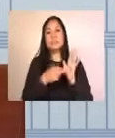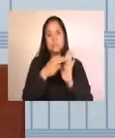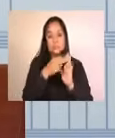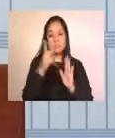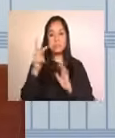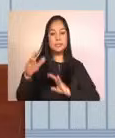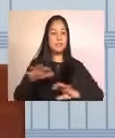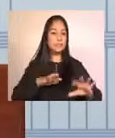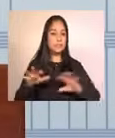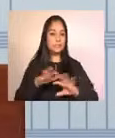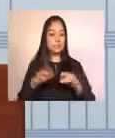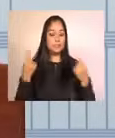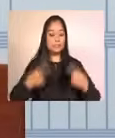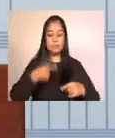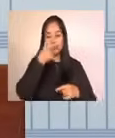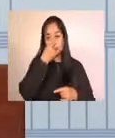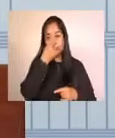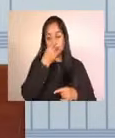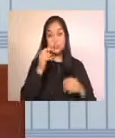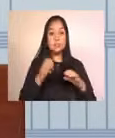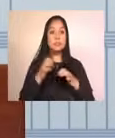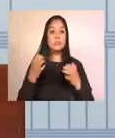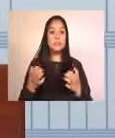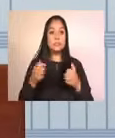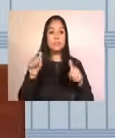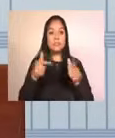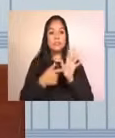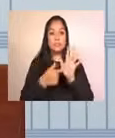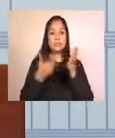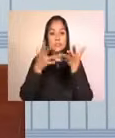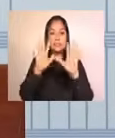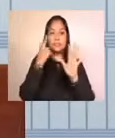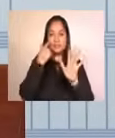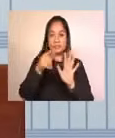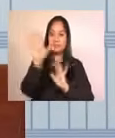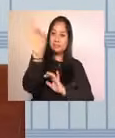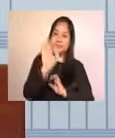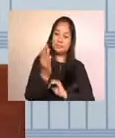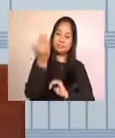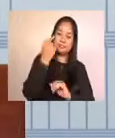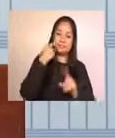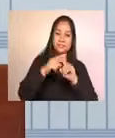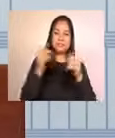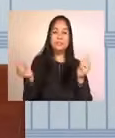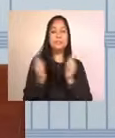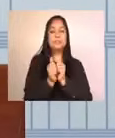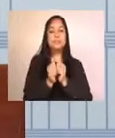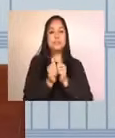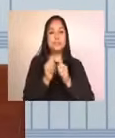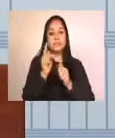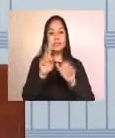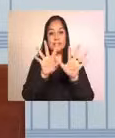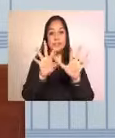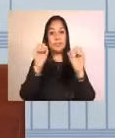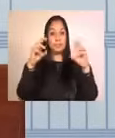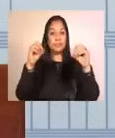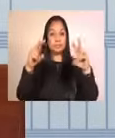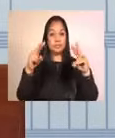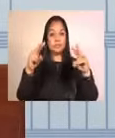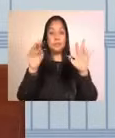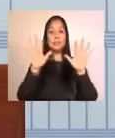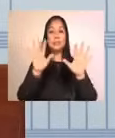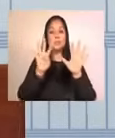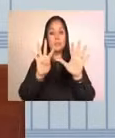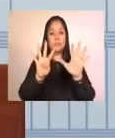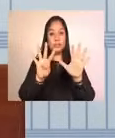acciones anticorrupción. Entonces, extendiendo la cordial invitación para que nos acompañen 9 de diciembre a las 9 de la